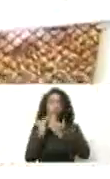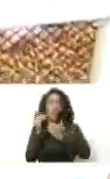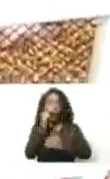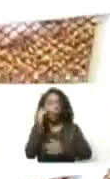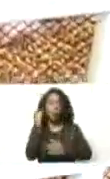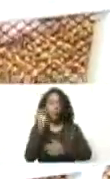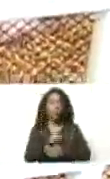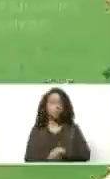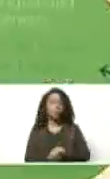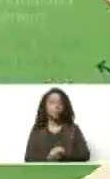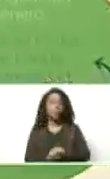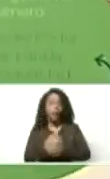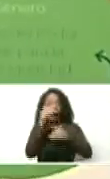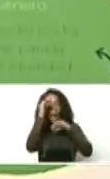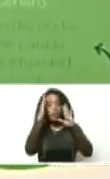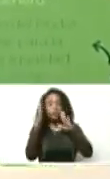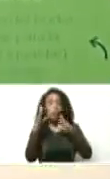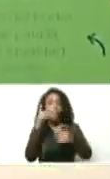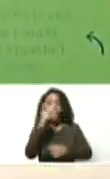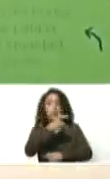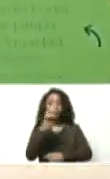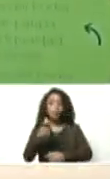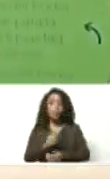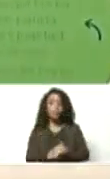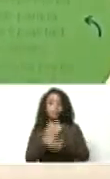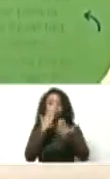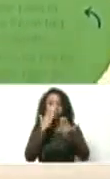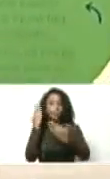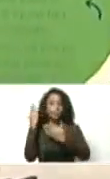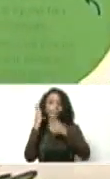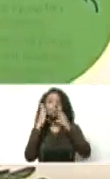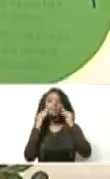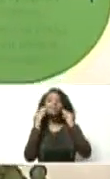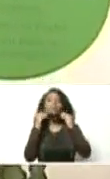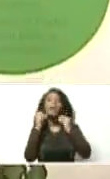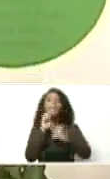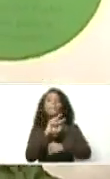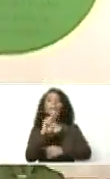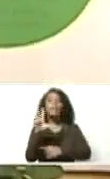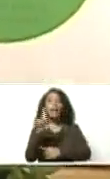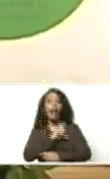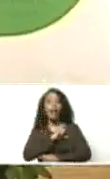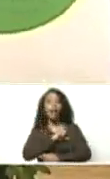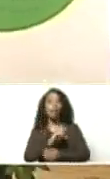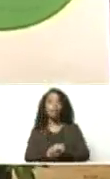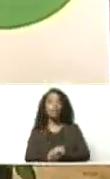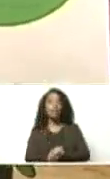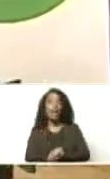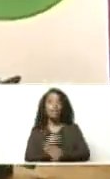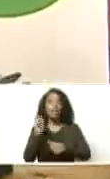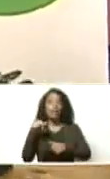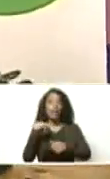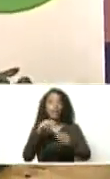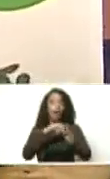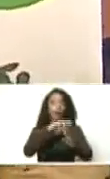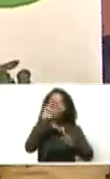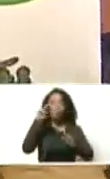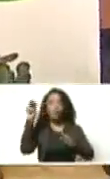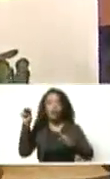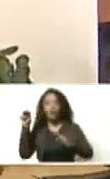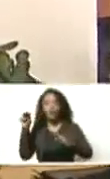vecina, atención compatriotas. Miren esta experiencia aquí, 23 de enero, desde las colinas del 23 de